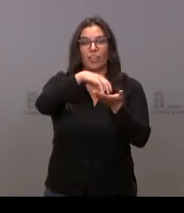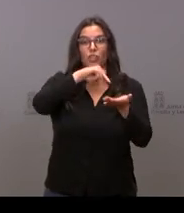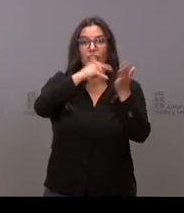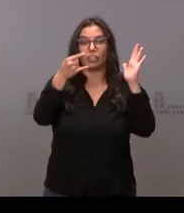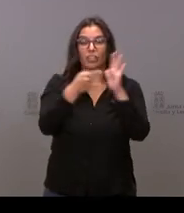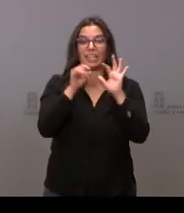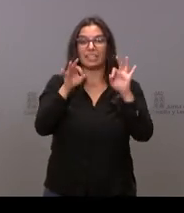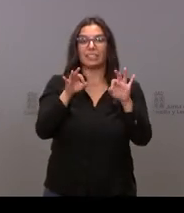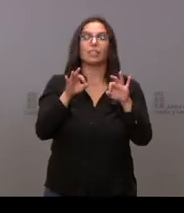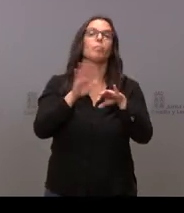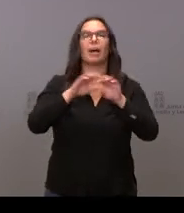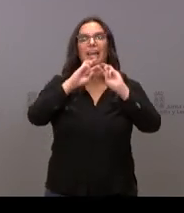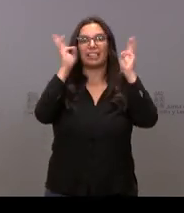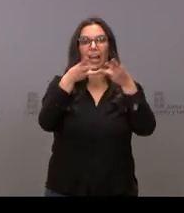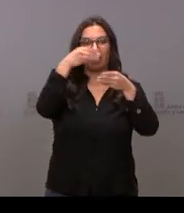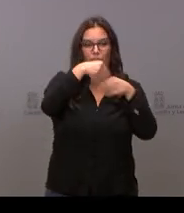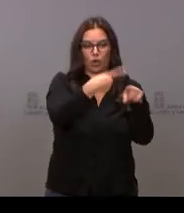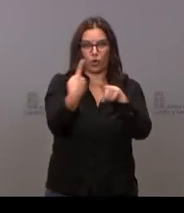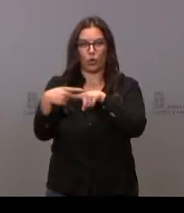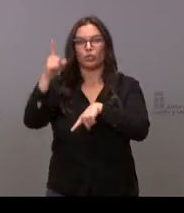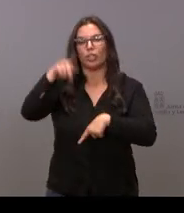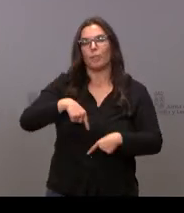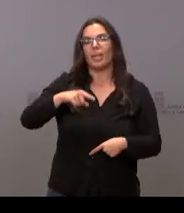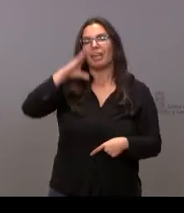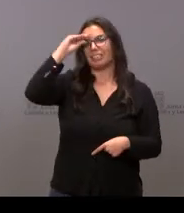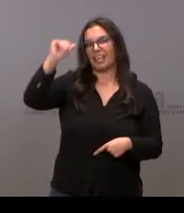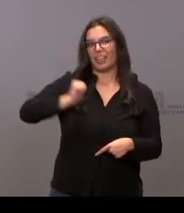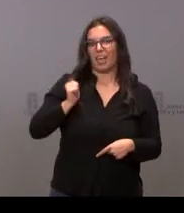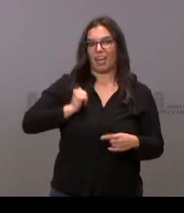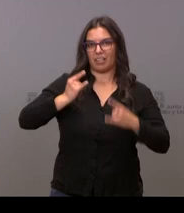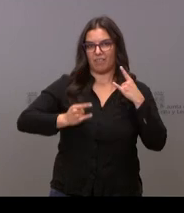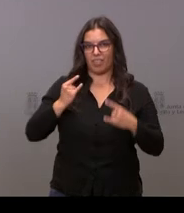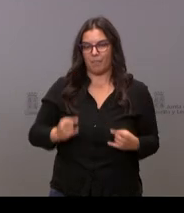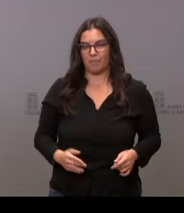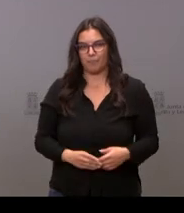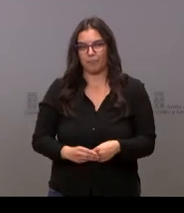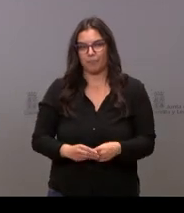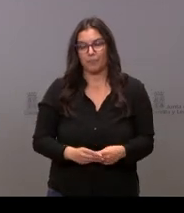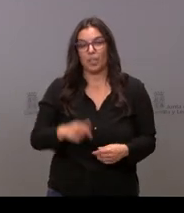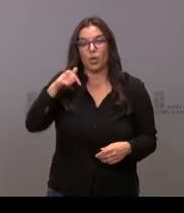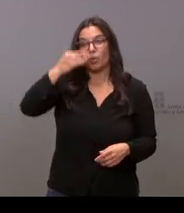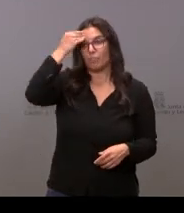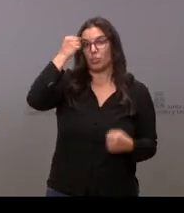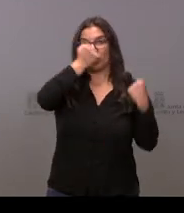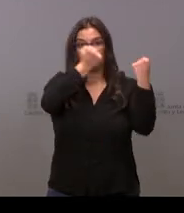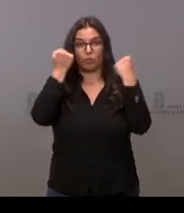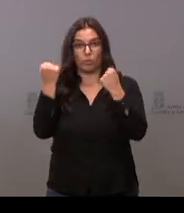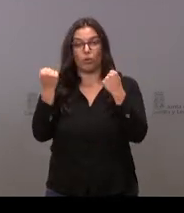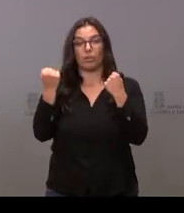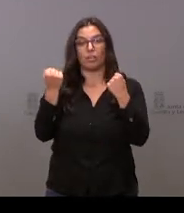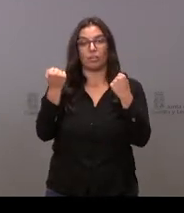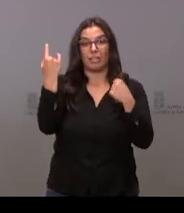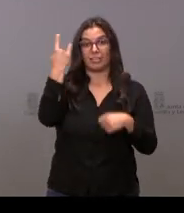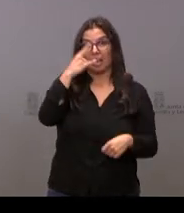para el internet de las cosas o la inteligencia artificial hoy creo que las instituciones salmantinas